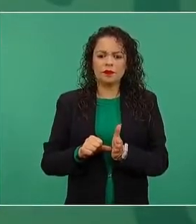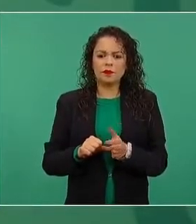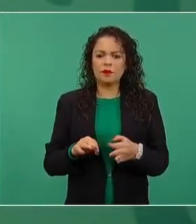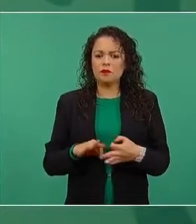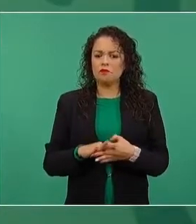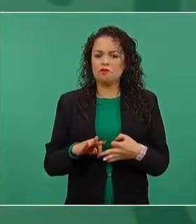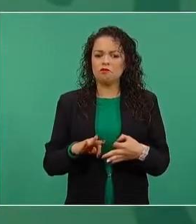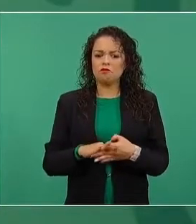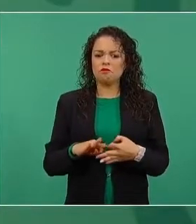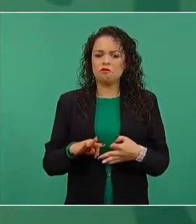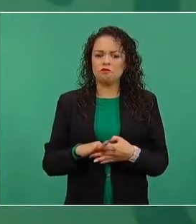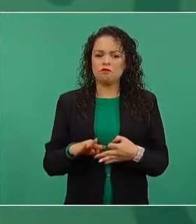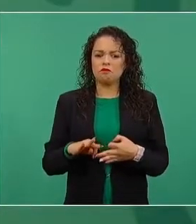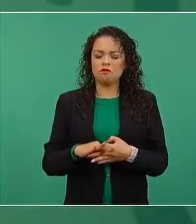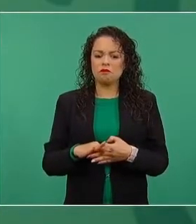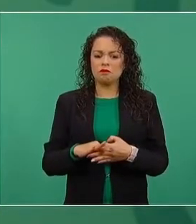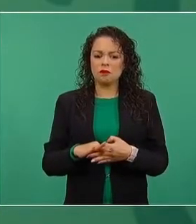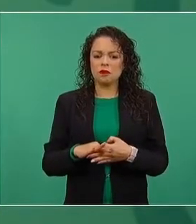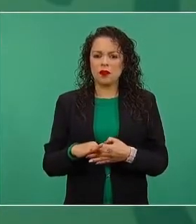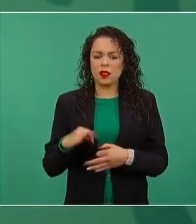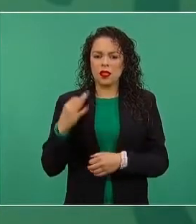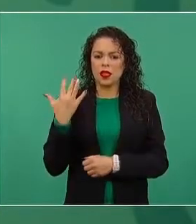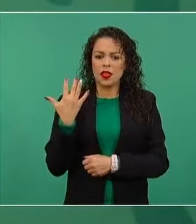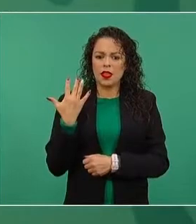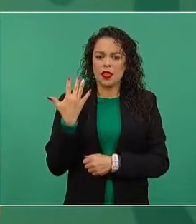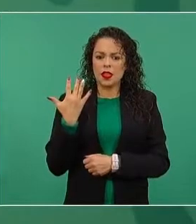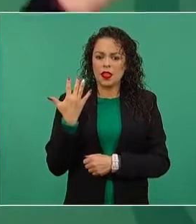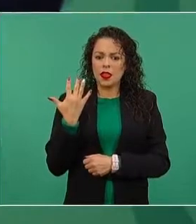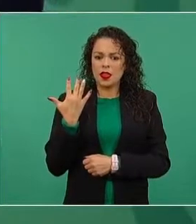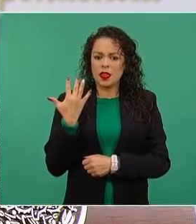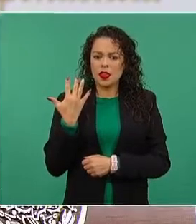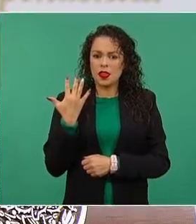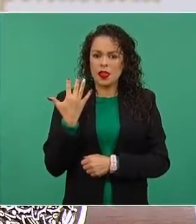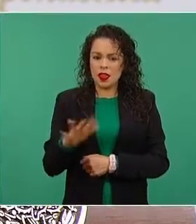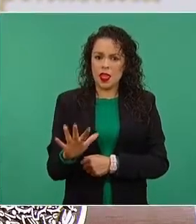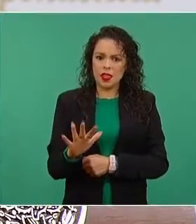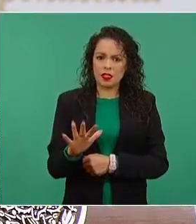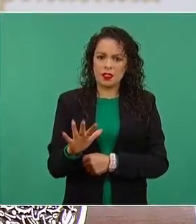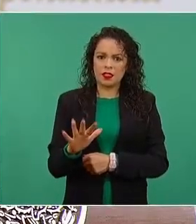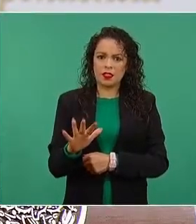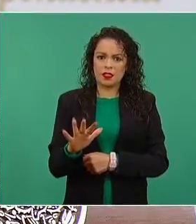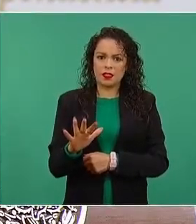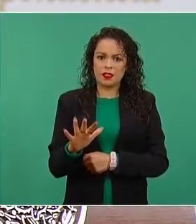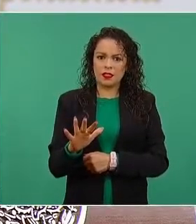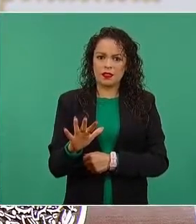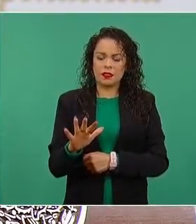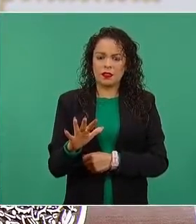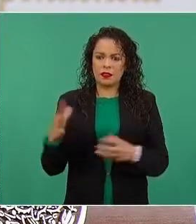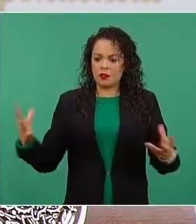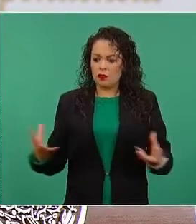10 concentraciones, 10 mítines.